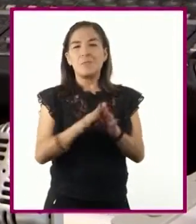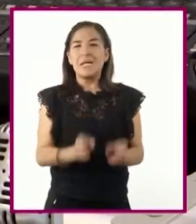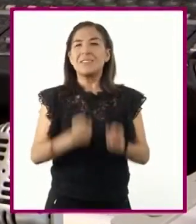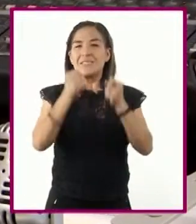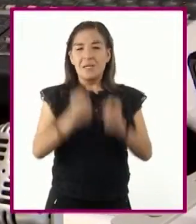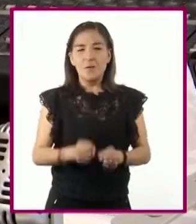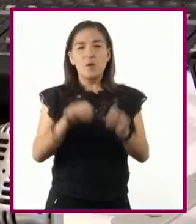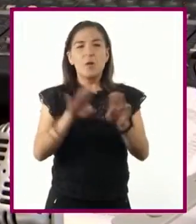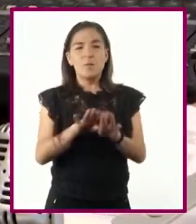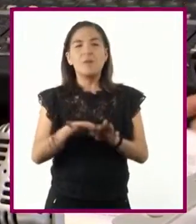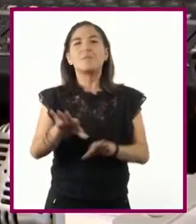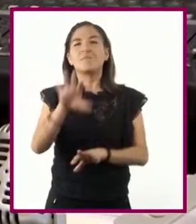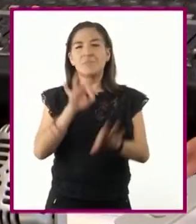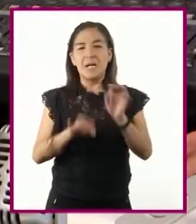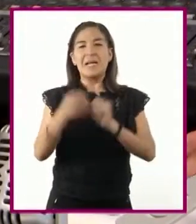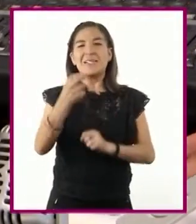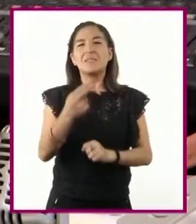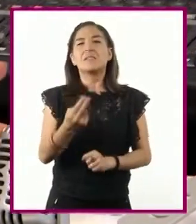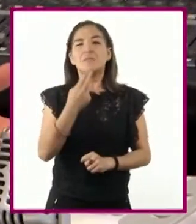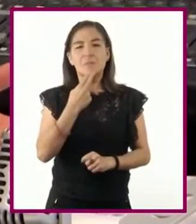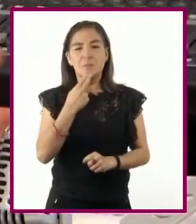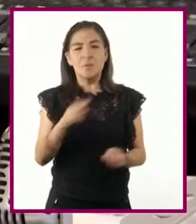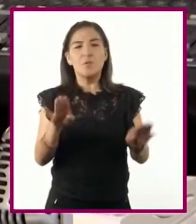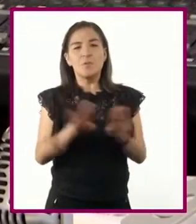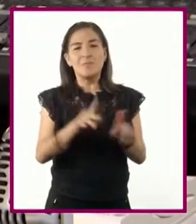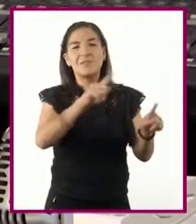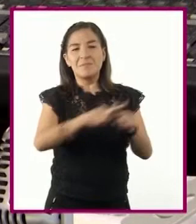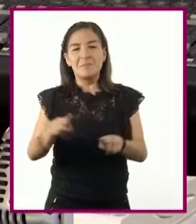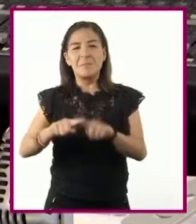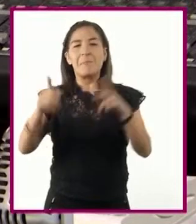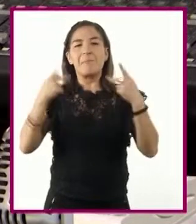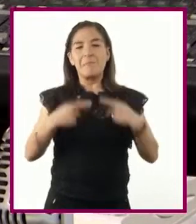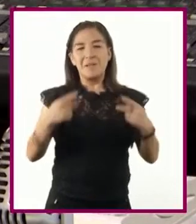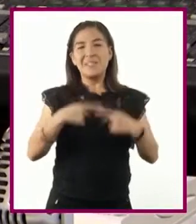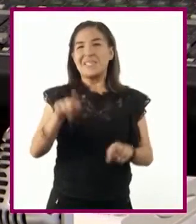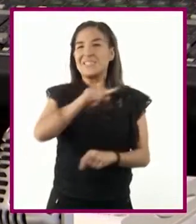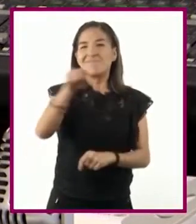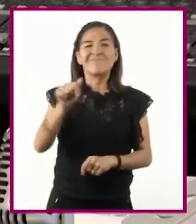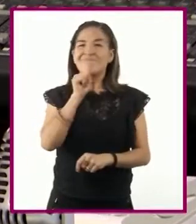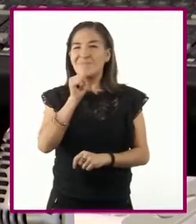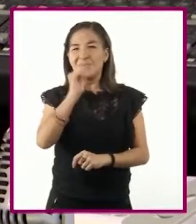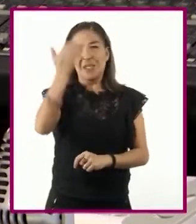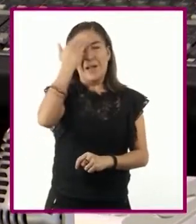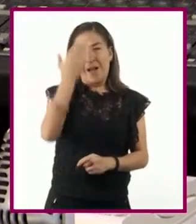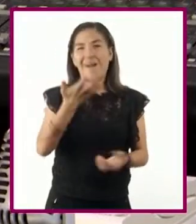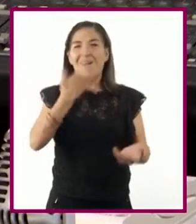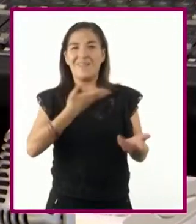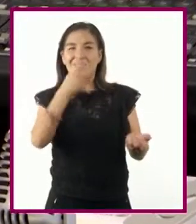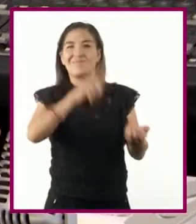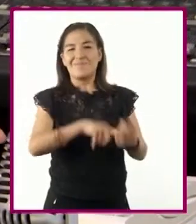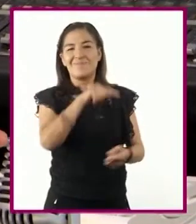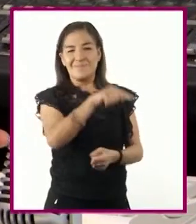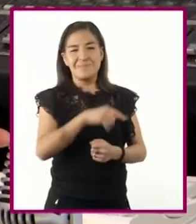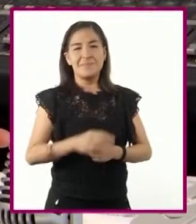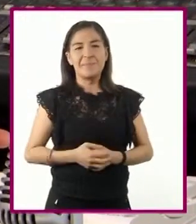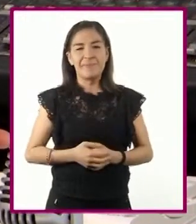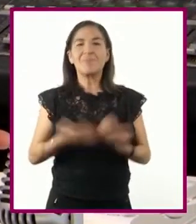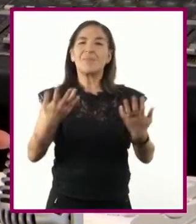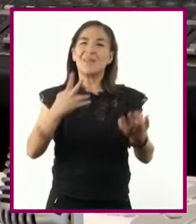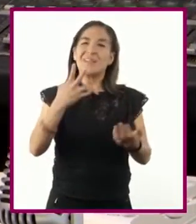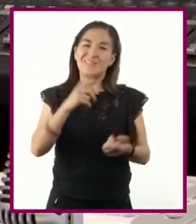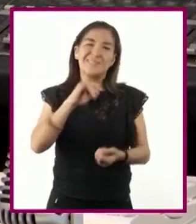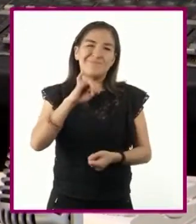y escasamente consultados debido a que muchas personas desconocen su existencia.